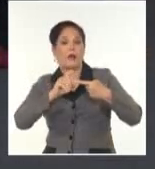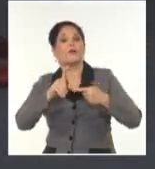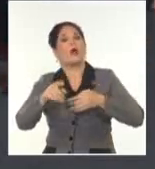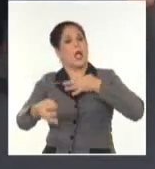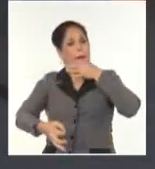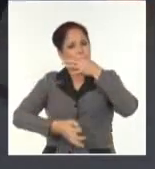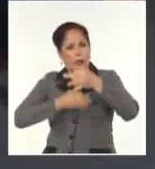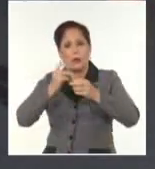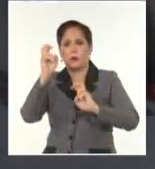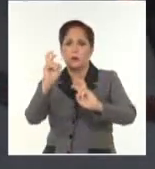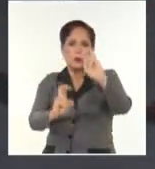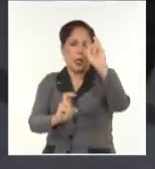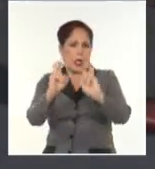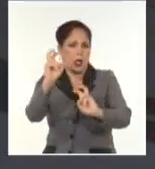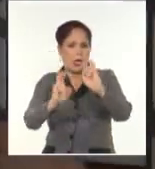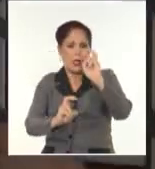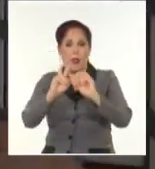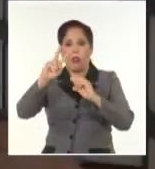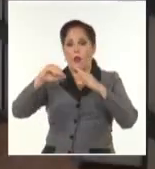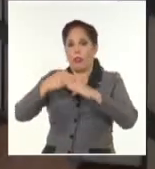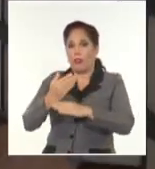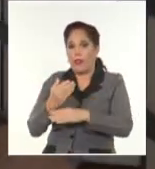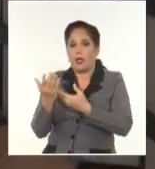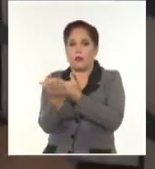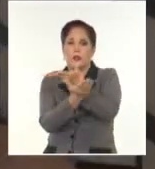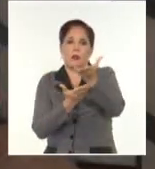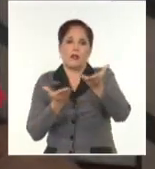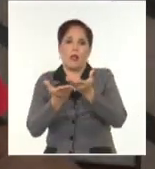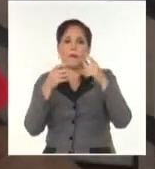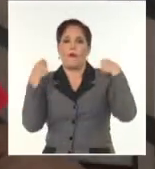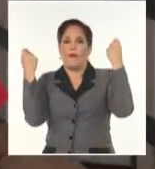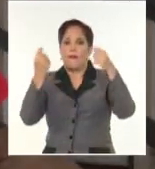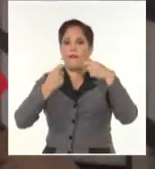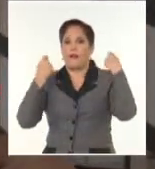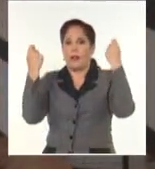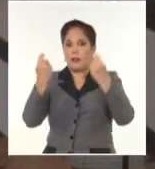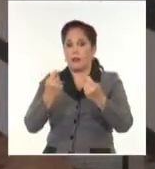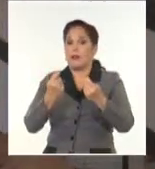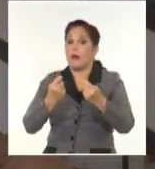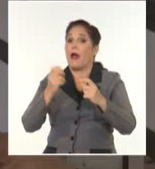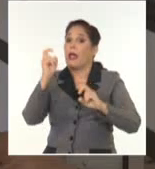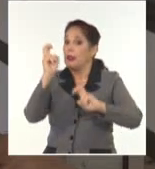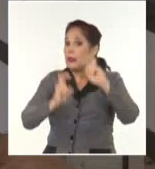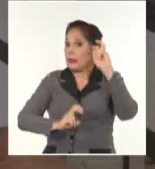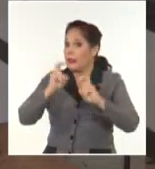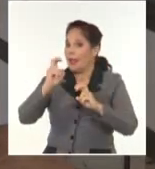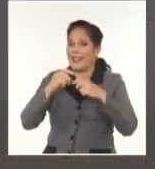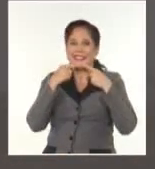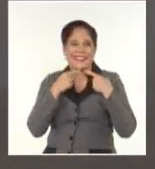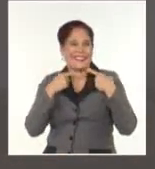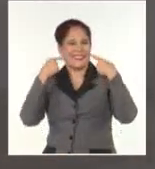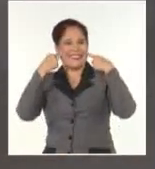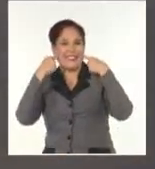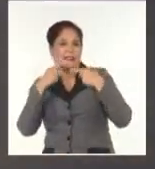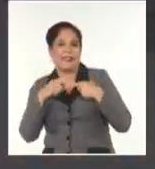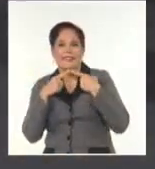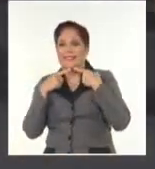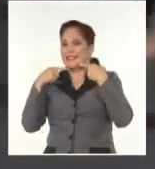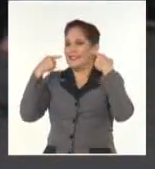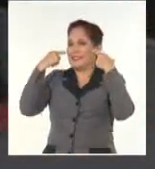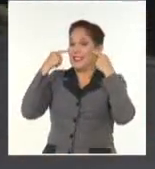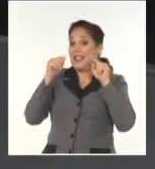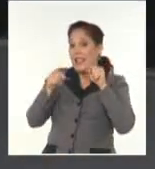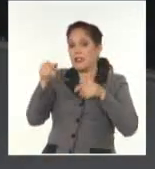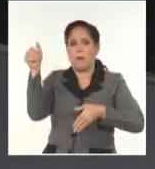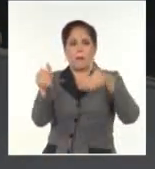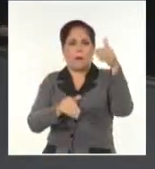un taller durante 2 días en el festival. El taller es muy simpático, se titula De risa en risa, pero solamente es un pretexto.